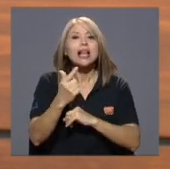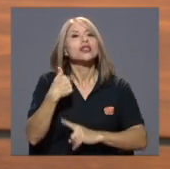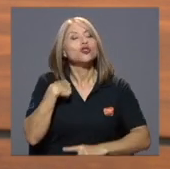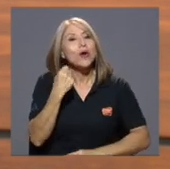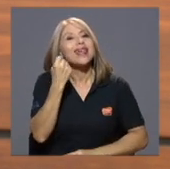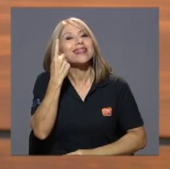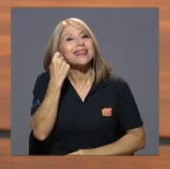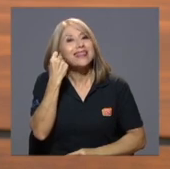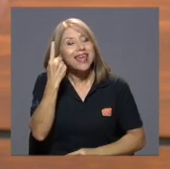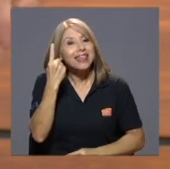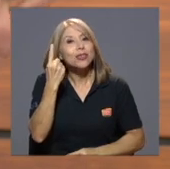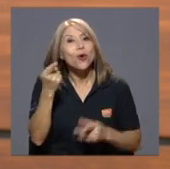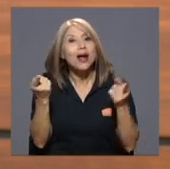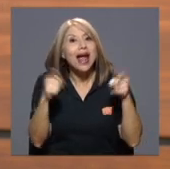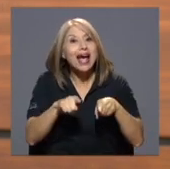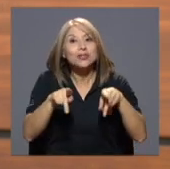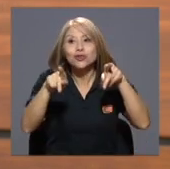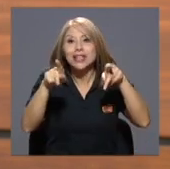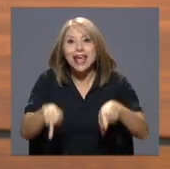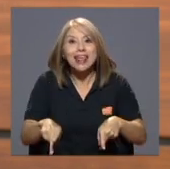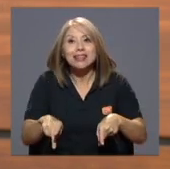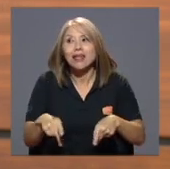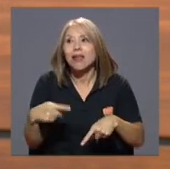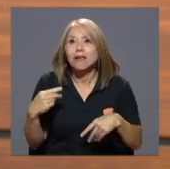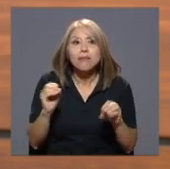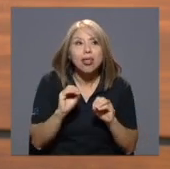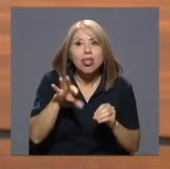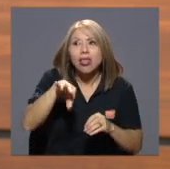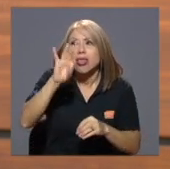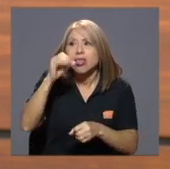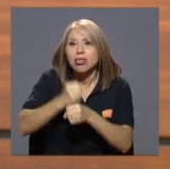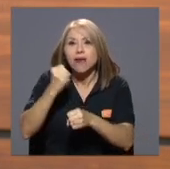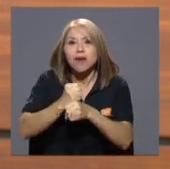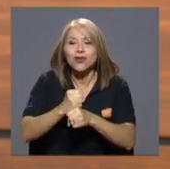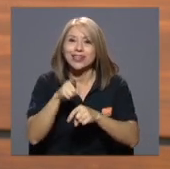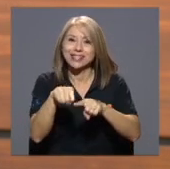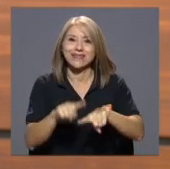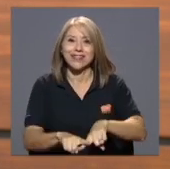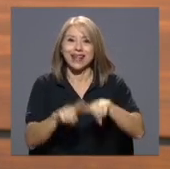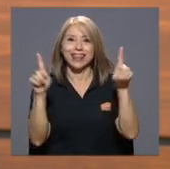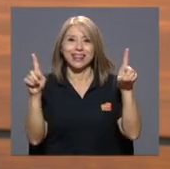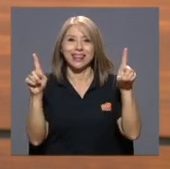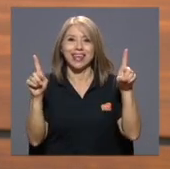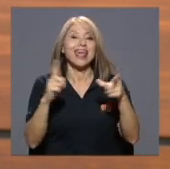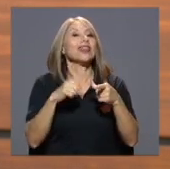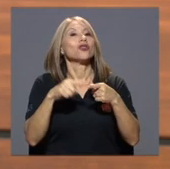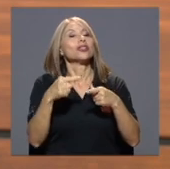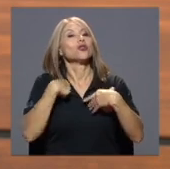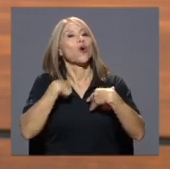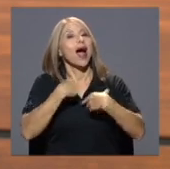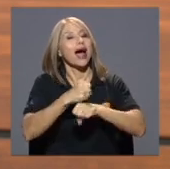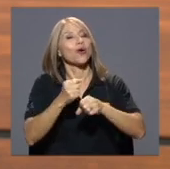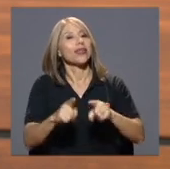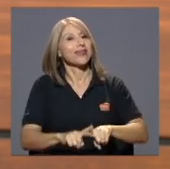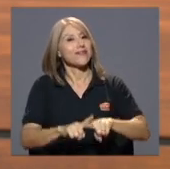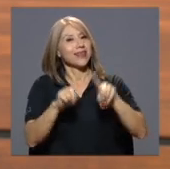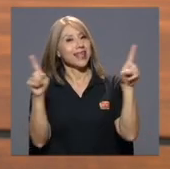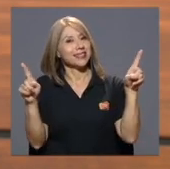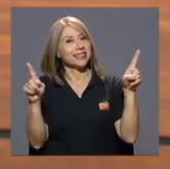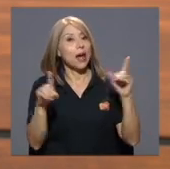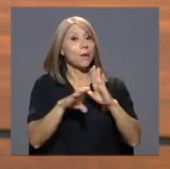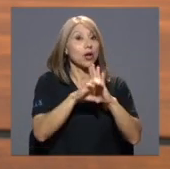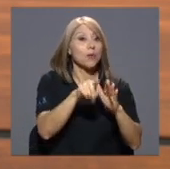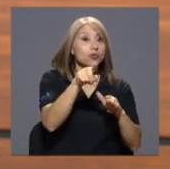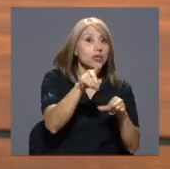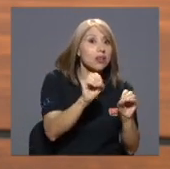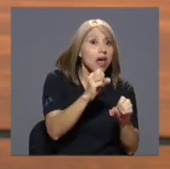pasa desempleada mucho tiempo, eso es diferente. Yo hago una separación importante de una cosa, es que no tengas empleo, y otra cosa es que